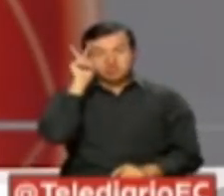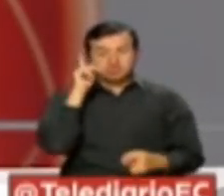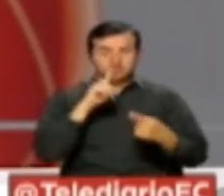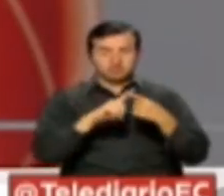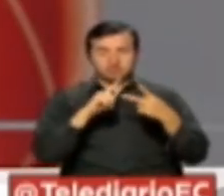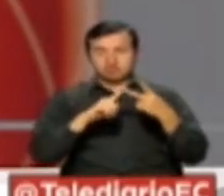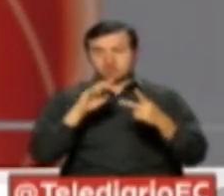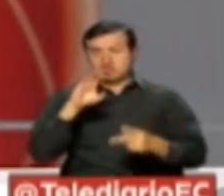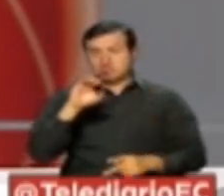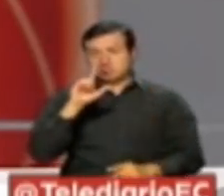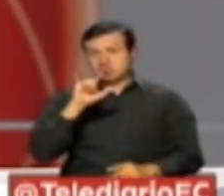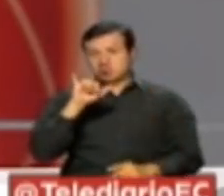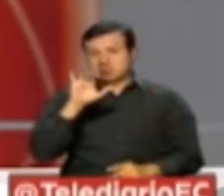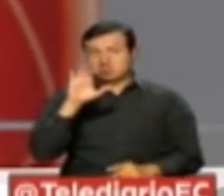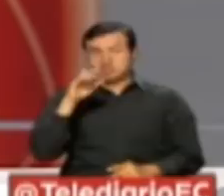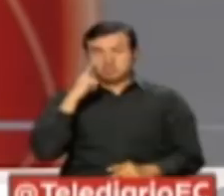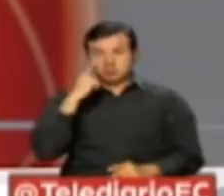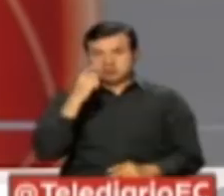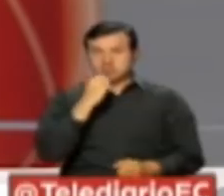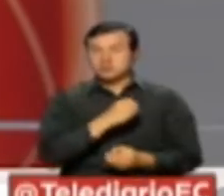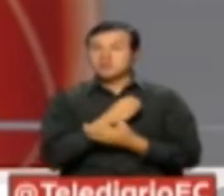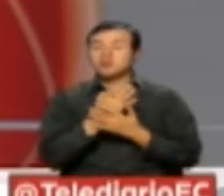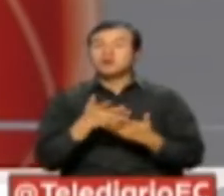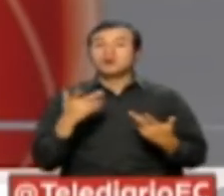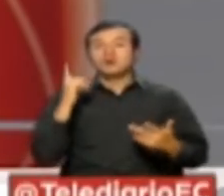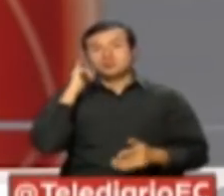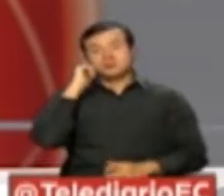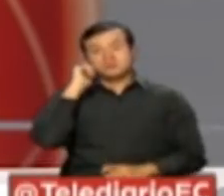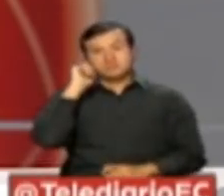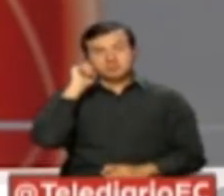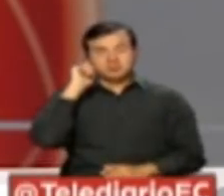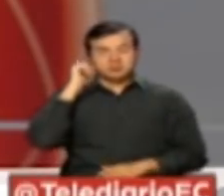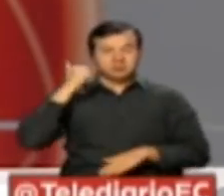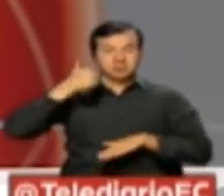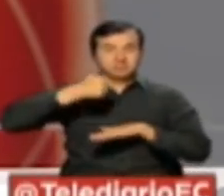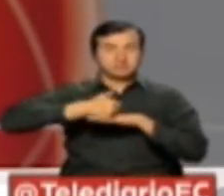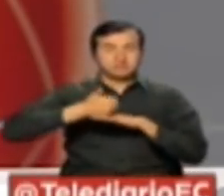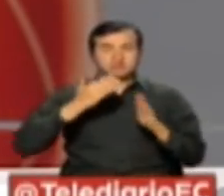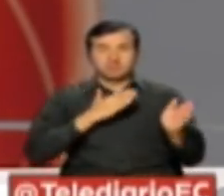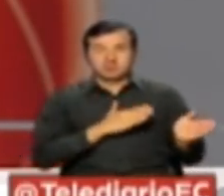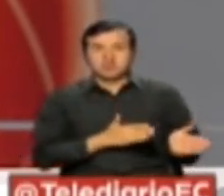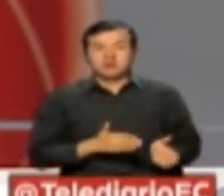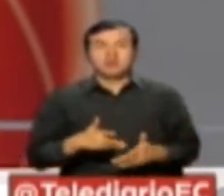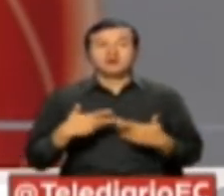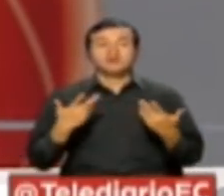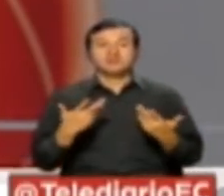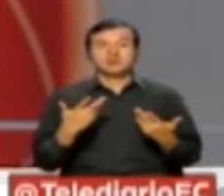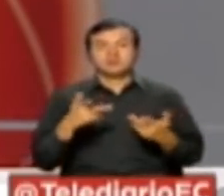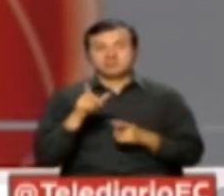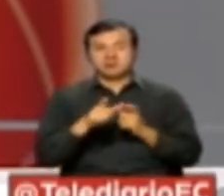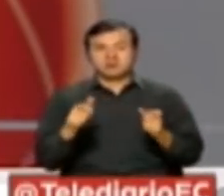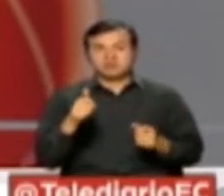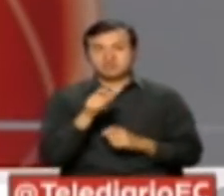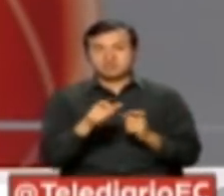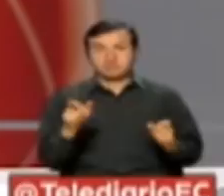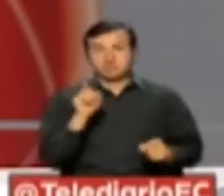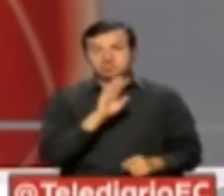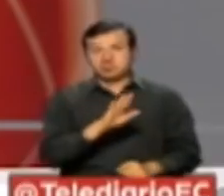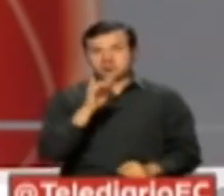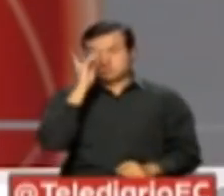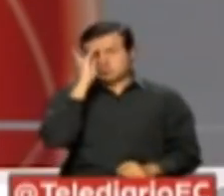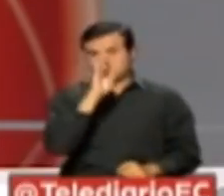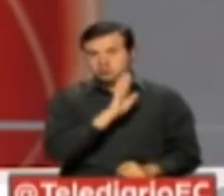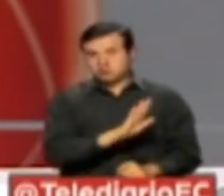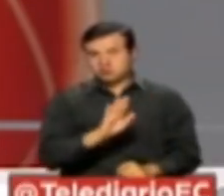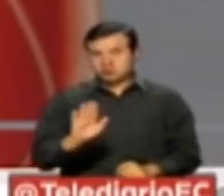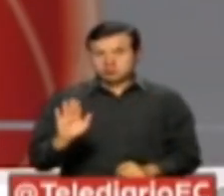adelantan datos que pueden marcar la pauta de las autoridades seccionales para que los ciudadanos tomen su decisión